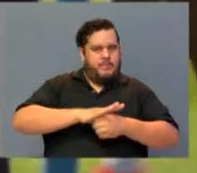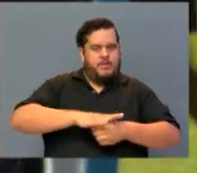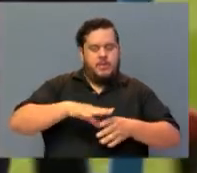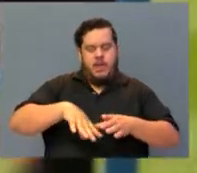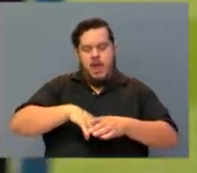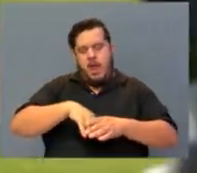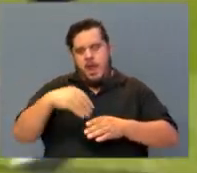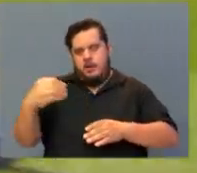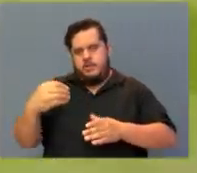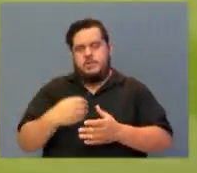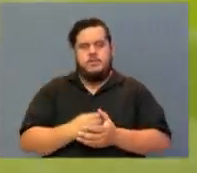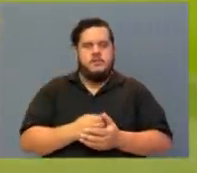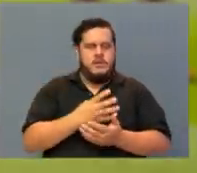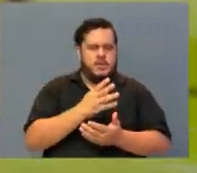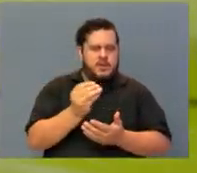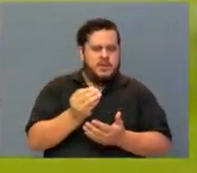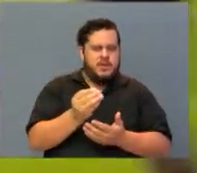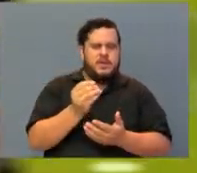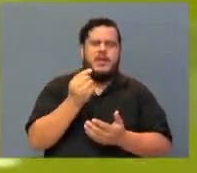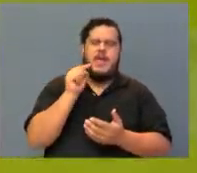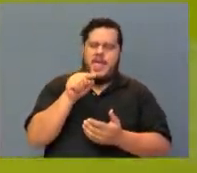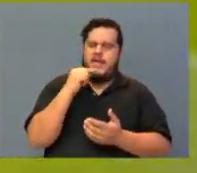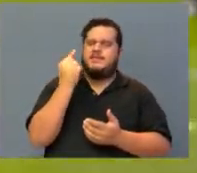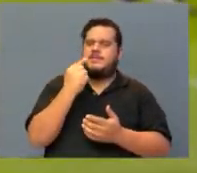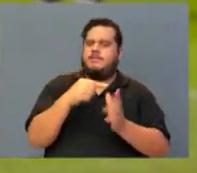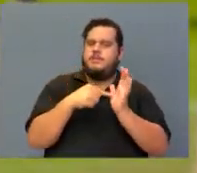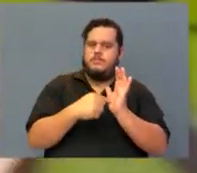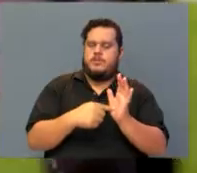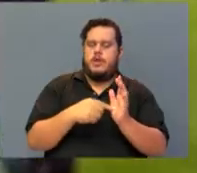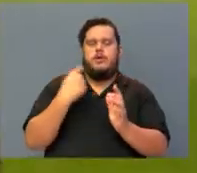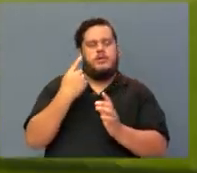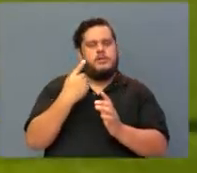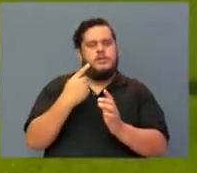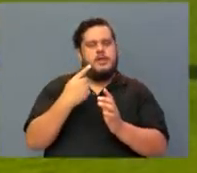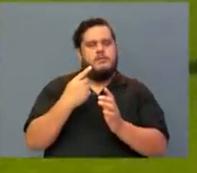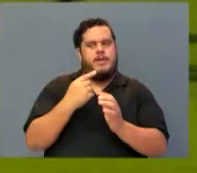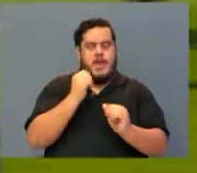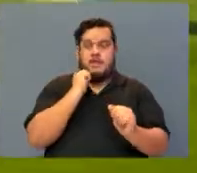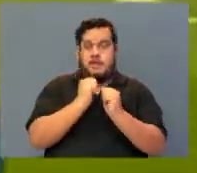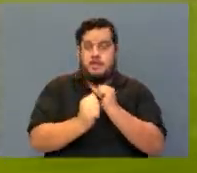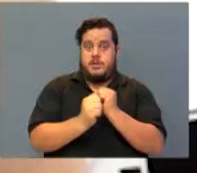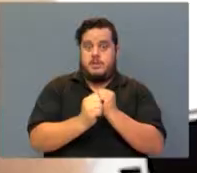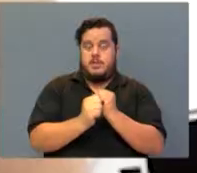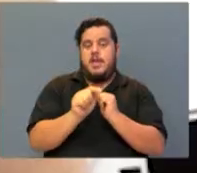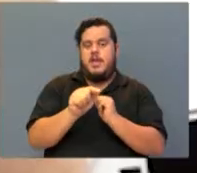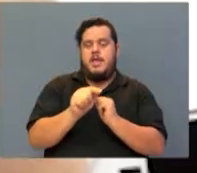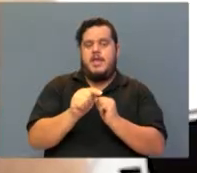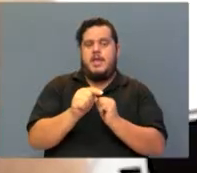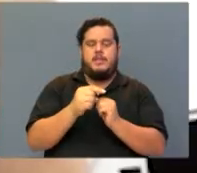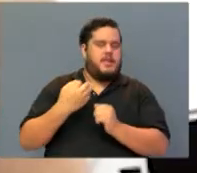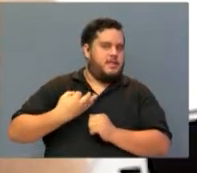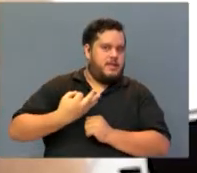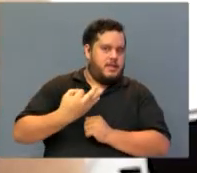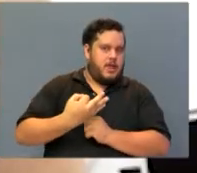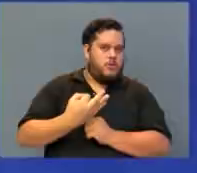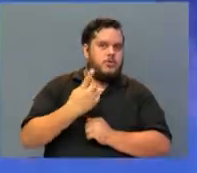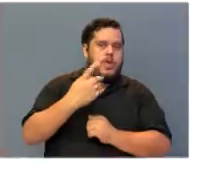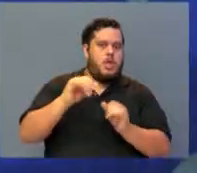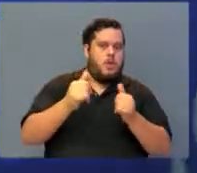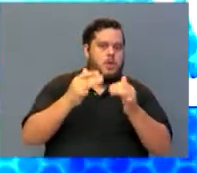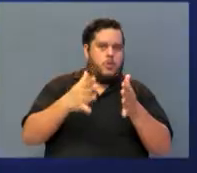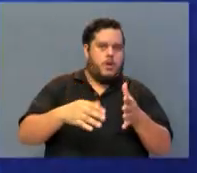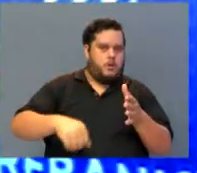afuera, y él siempre ha demostrado, ¿verdad? Siempre ha salido adelante, y yo creo que ese es el diario vivir de un jugador de